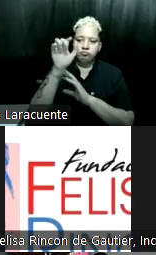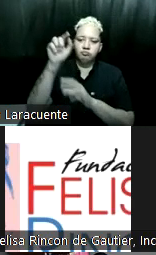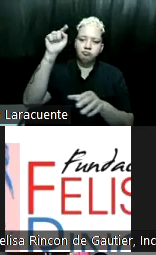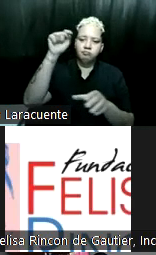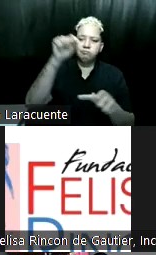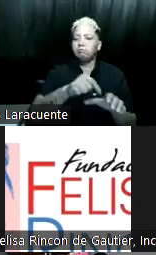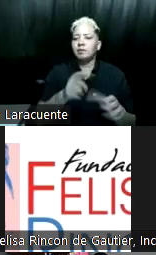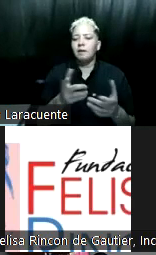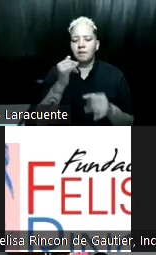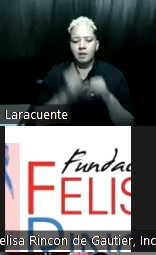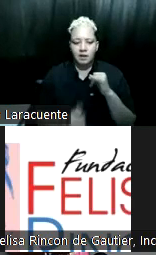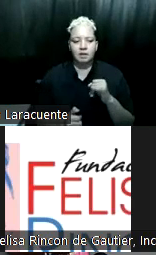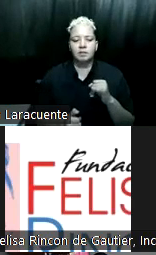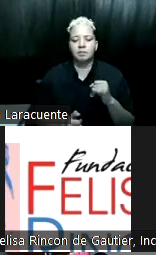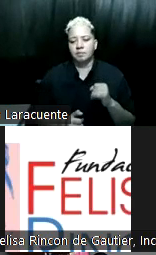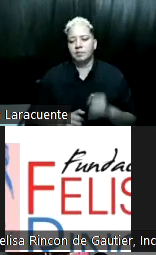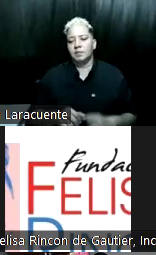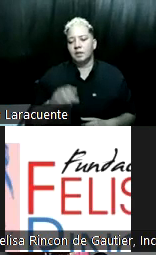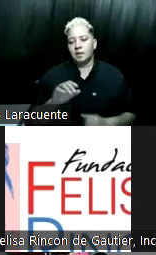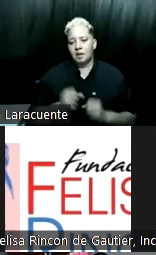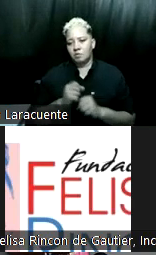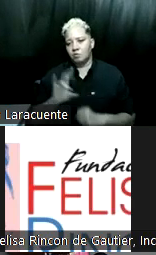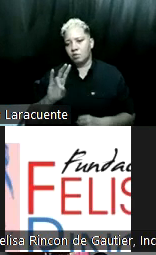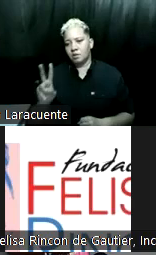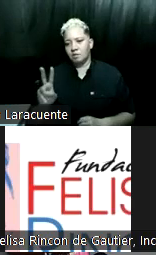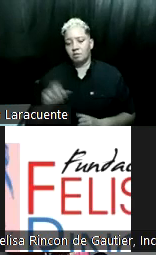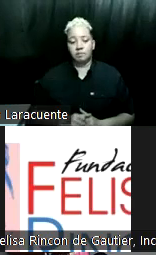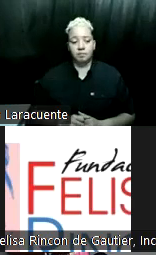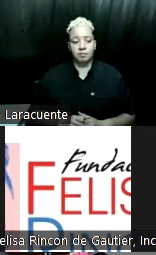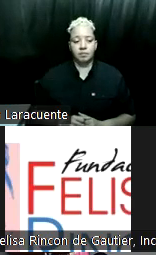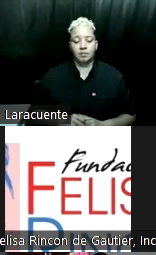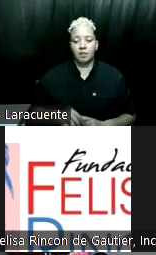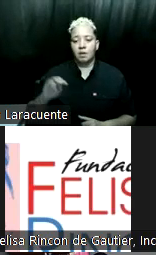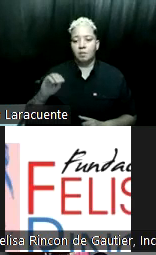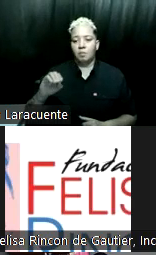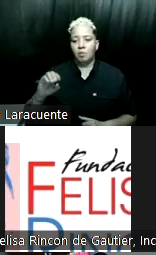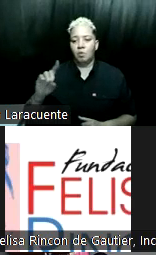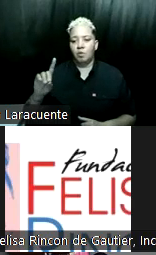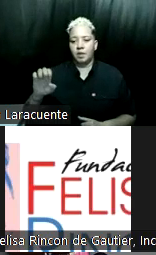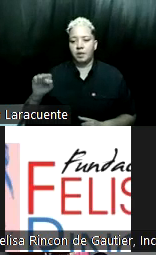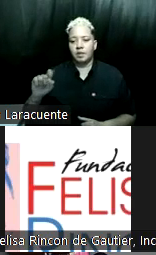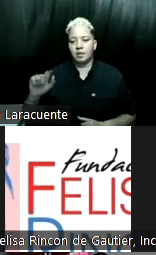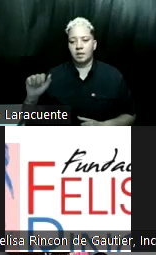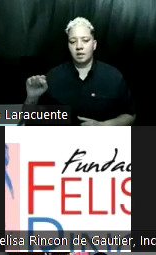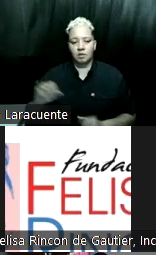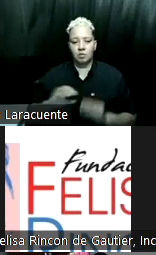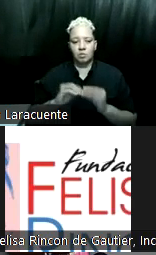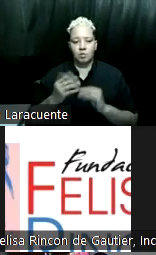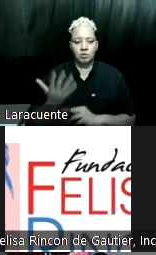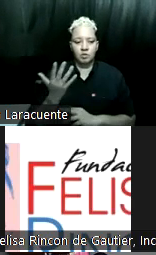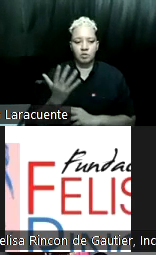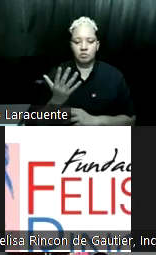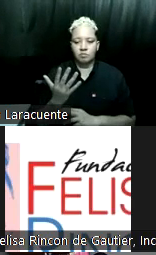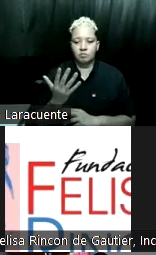En aquel acontecimiento del 72, y a Modestas Paulaskas, que es el número 5 que está